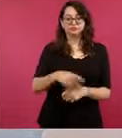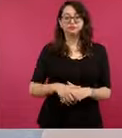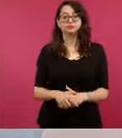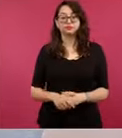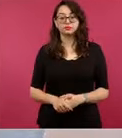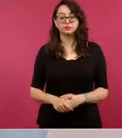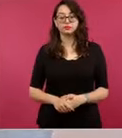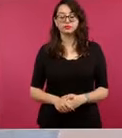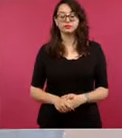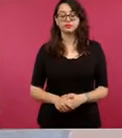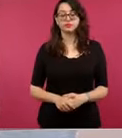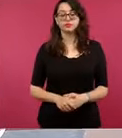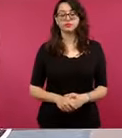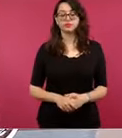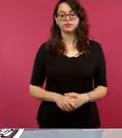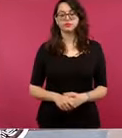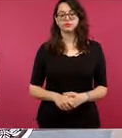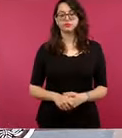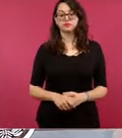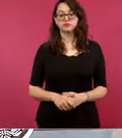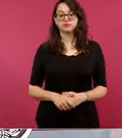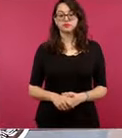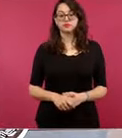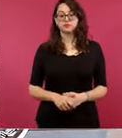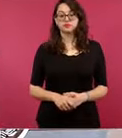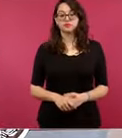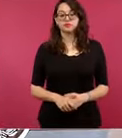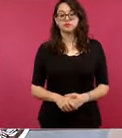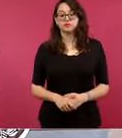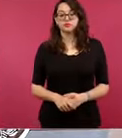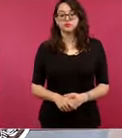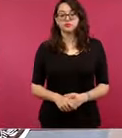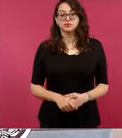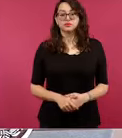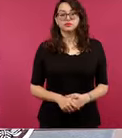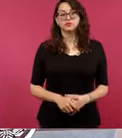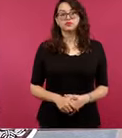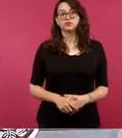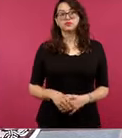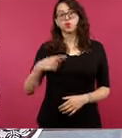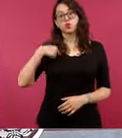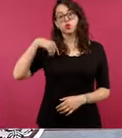ver con el proceso de transformación. No